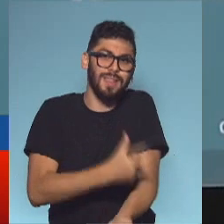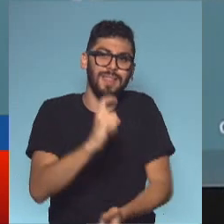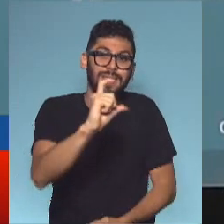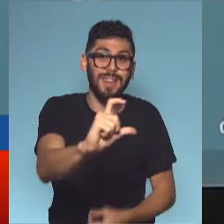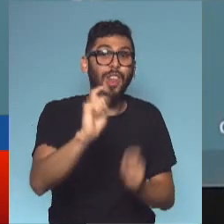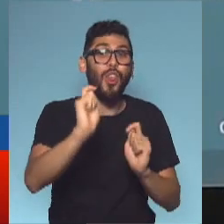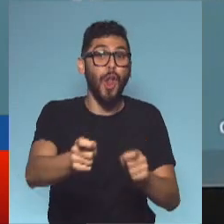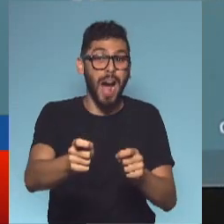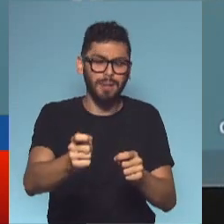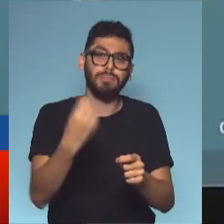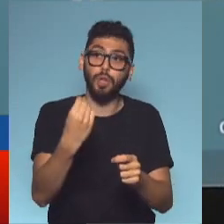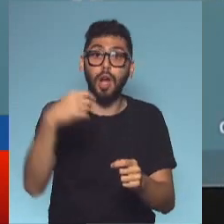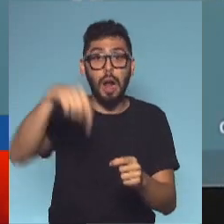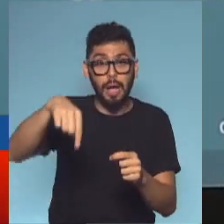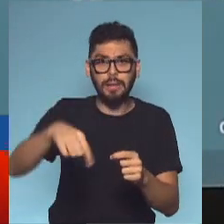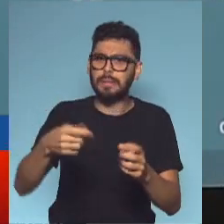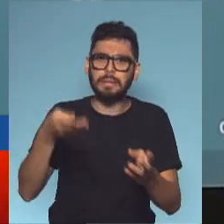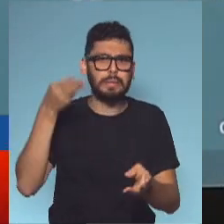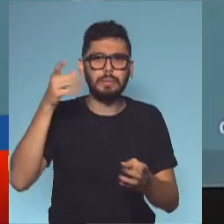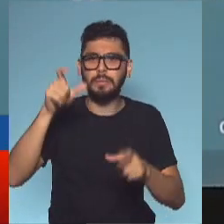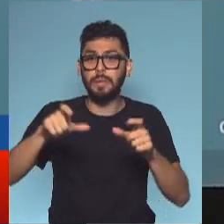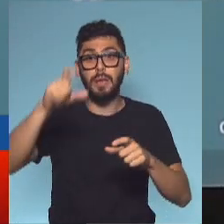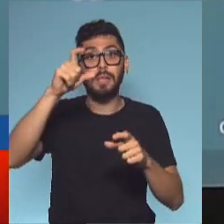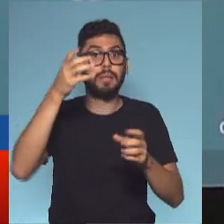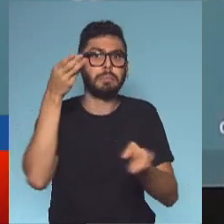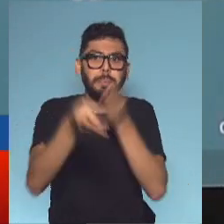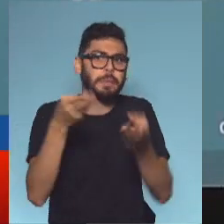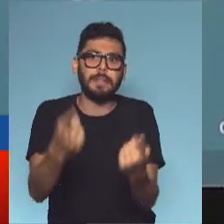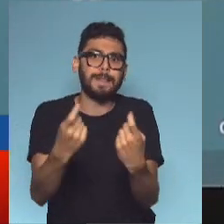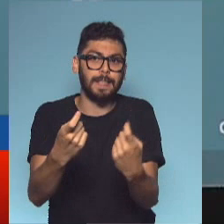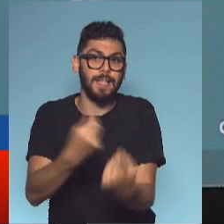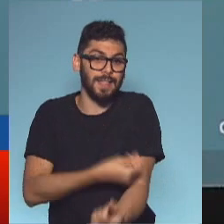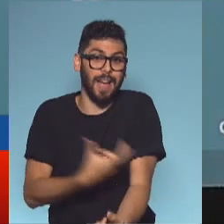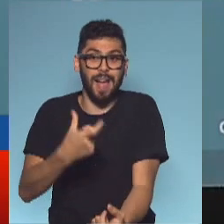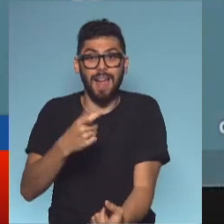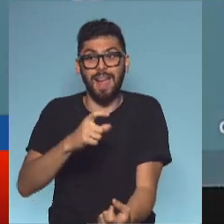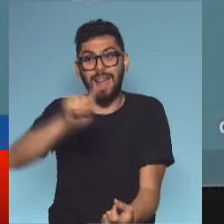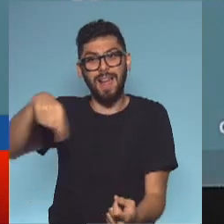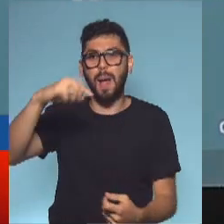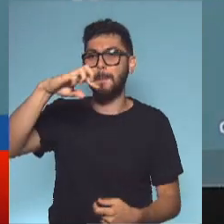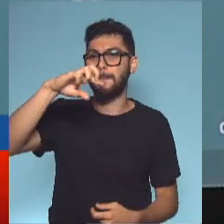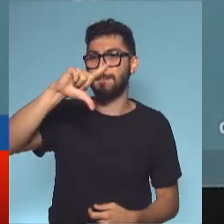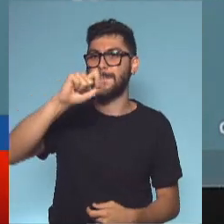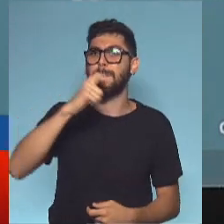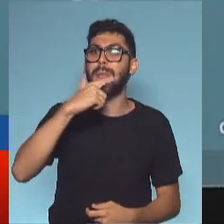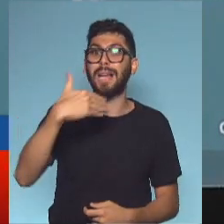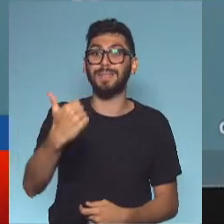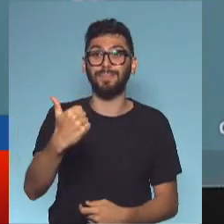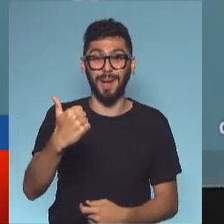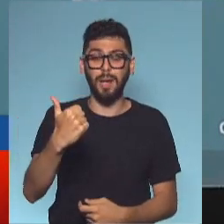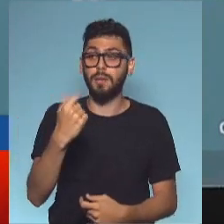tenemos en estos momentos una demanda creciente de plasma y sin embargo todavía tenemos pocos